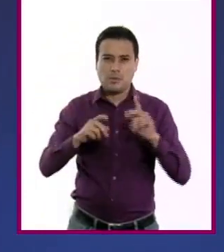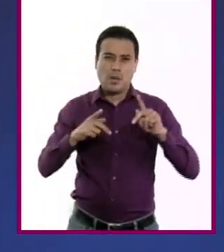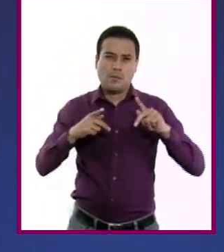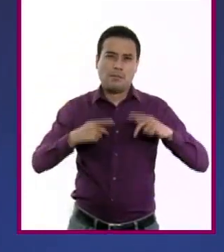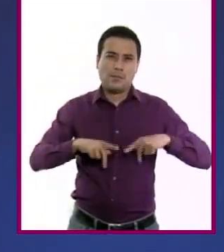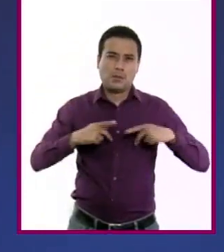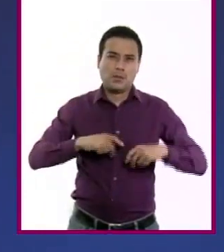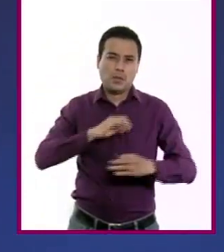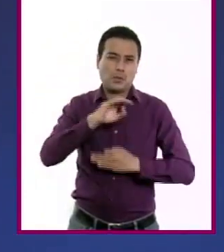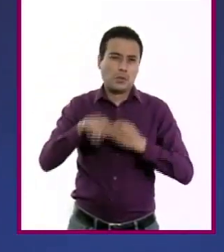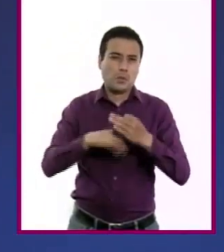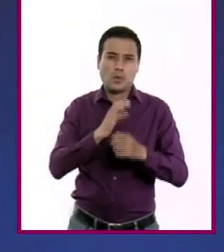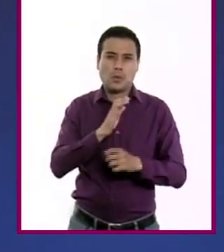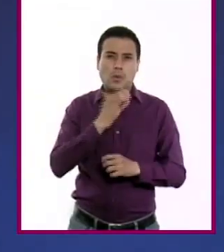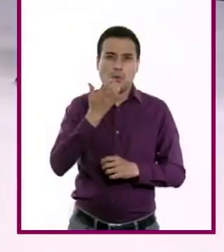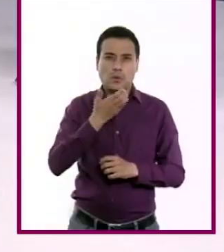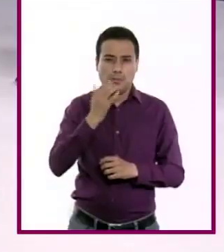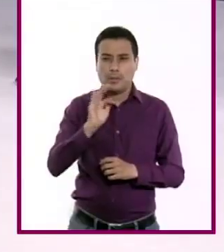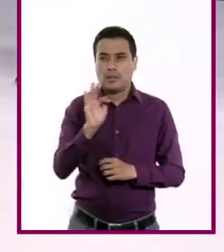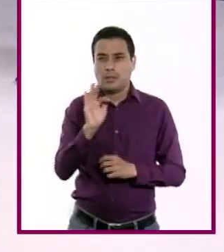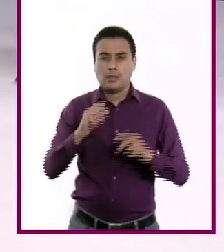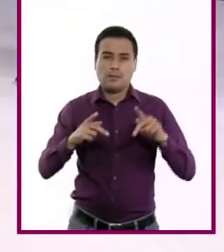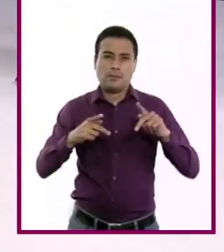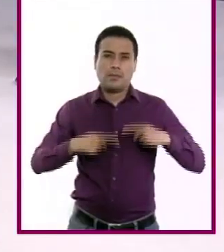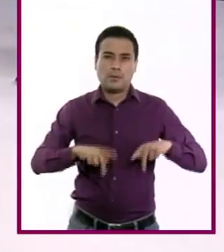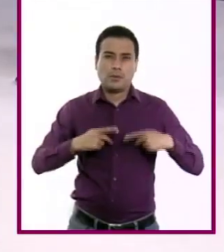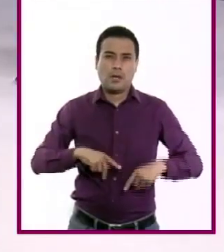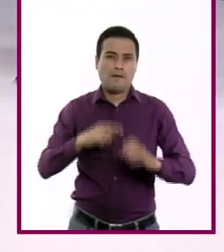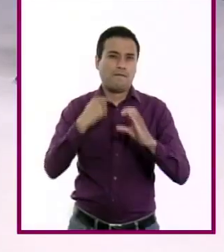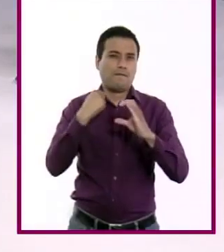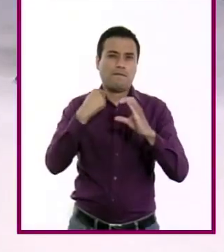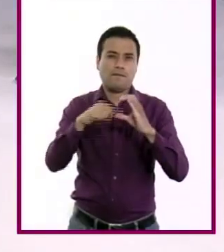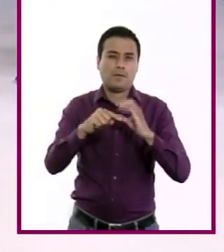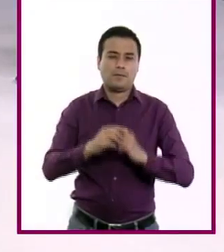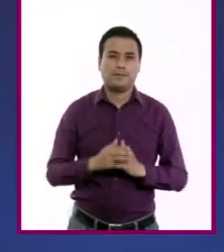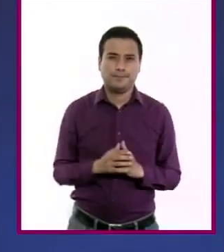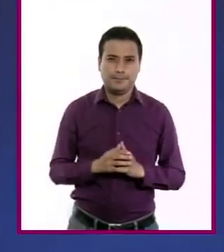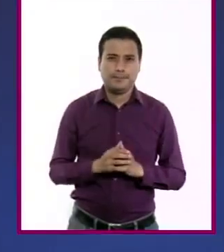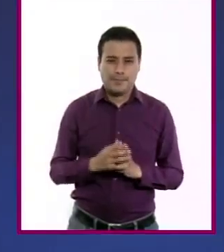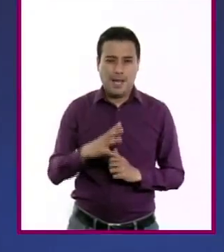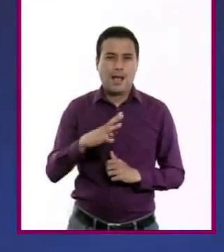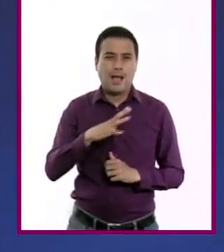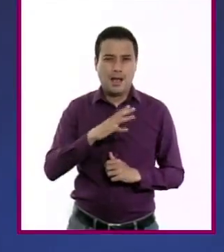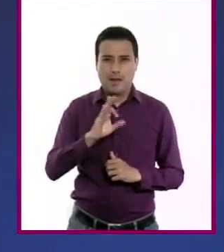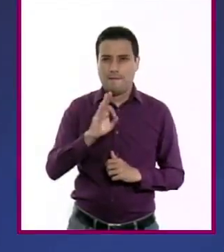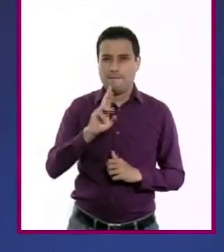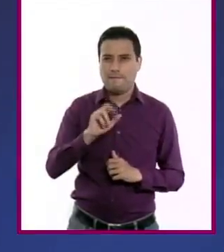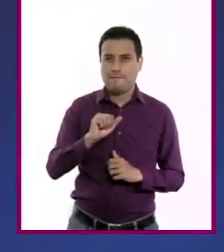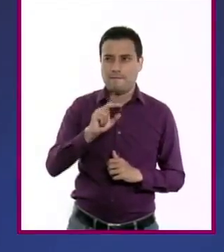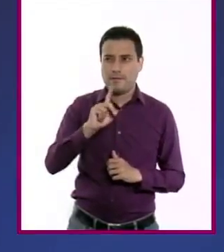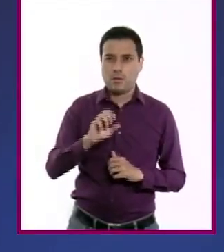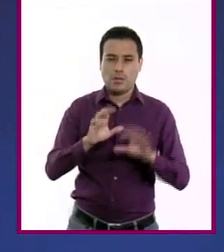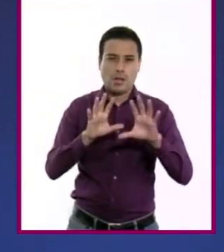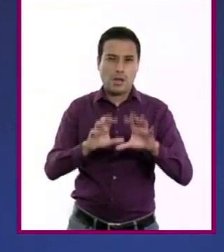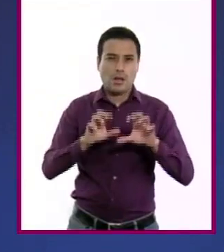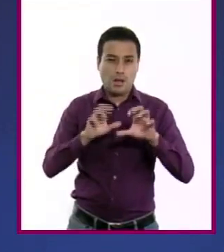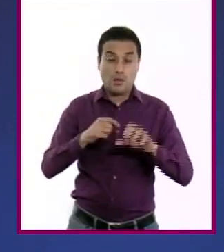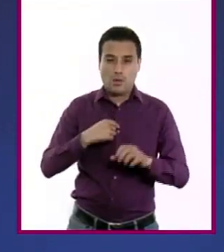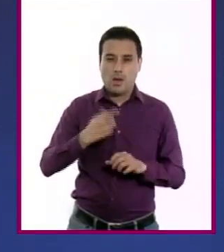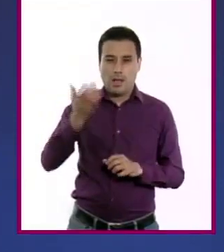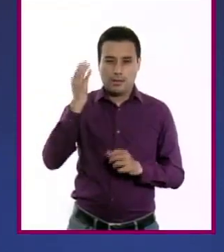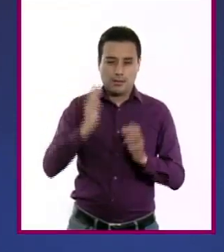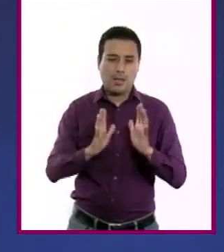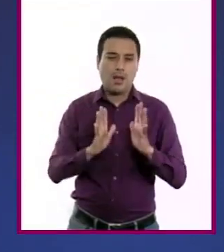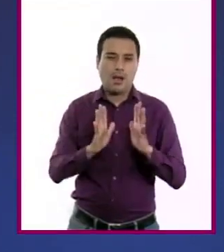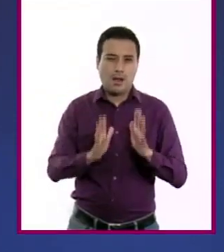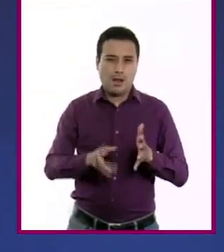expuestos a que nos recibimos correos fraudulentos, ¿no? Y más que nada, pues... yo creo que personalmente he visto